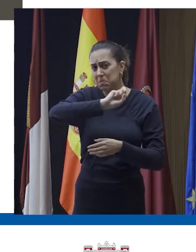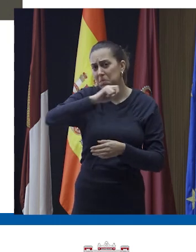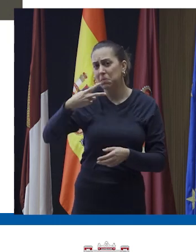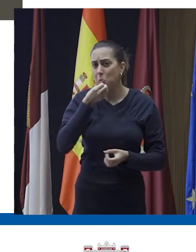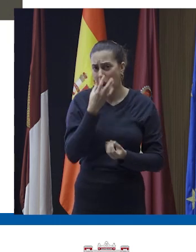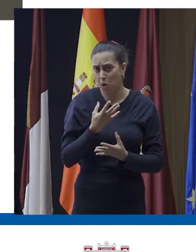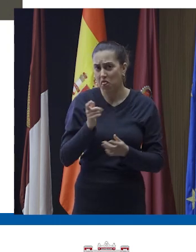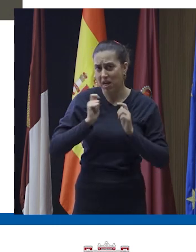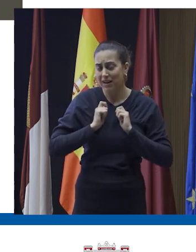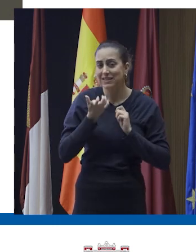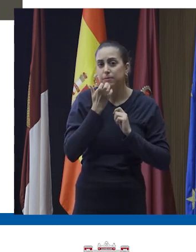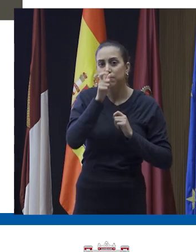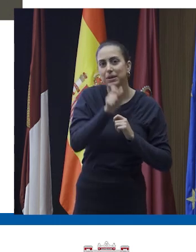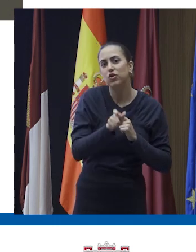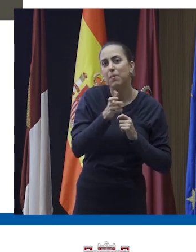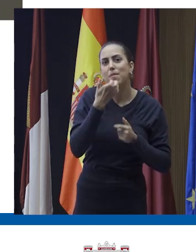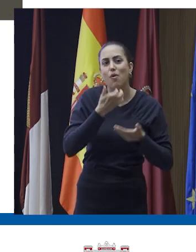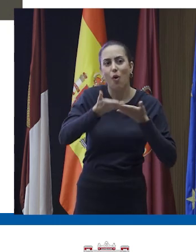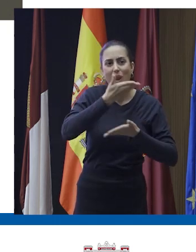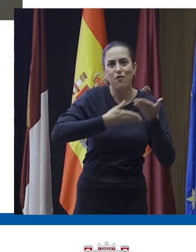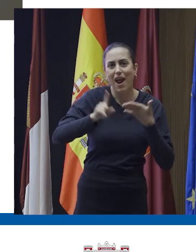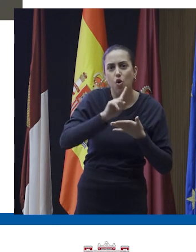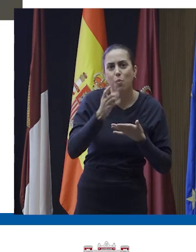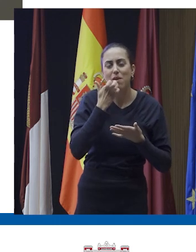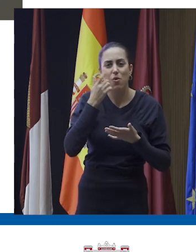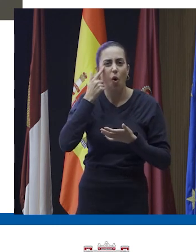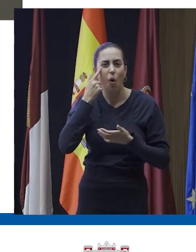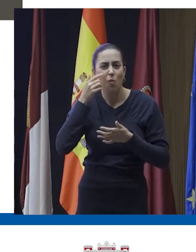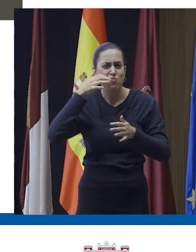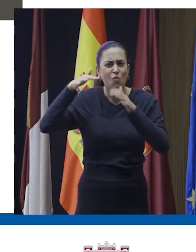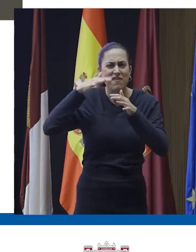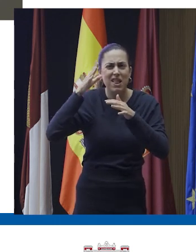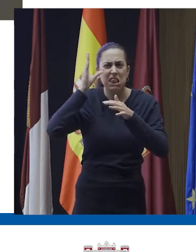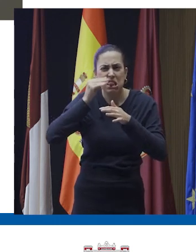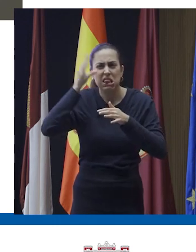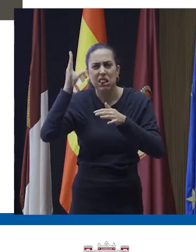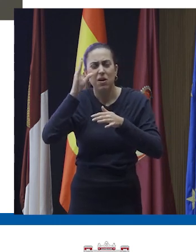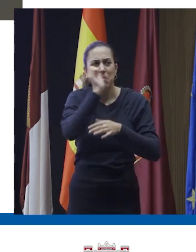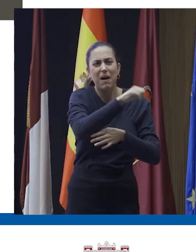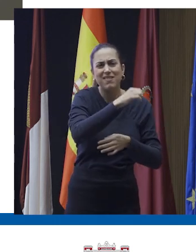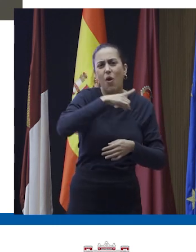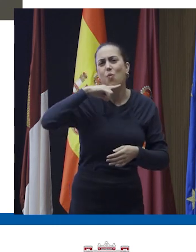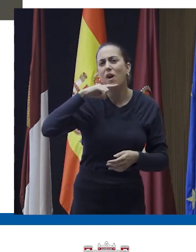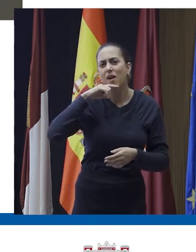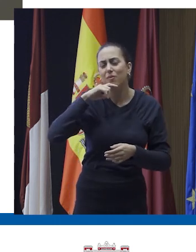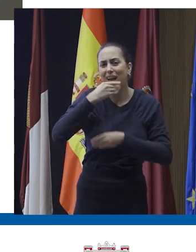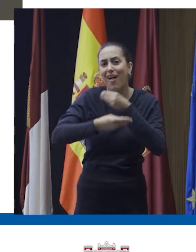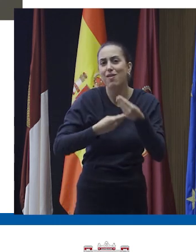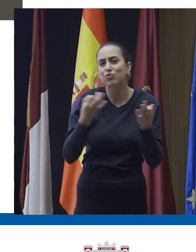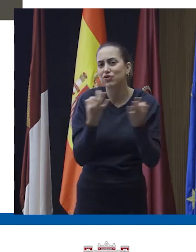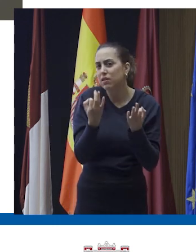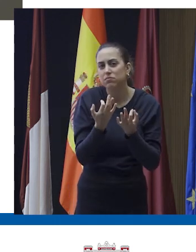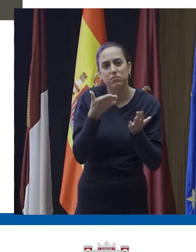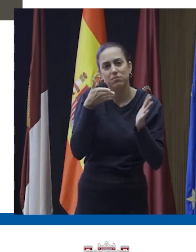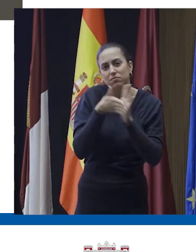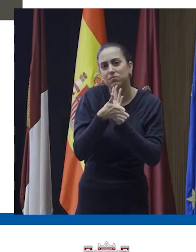ya si el paciente no colabora, mueve el ojo durante la operación, no hace caso, le duele, pues entonces ya nos vamos a unos pinchazos